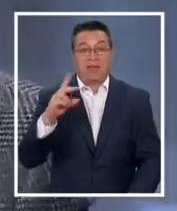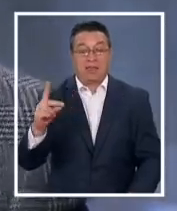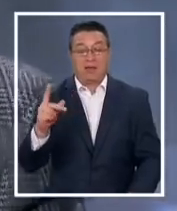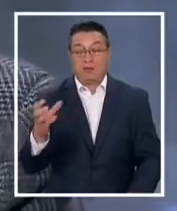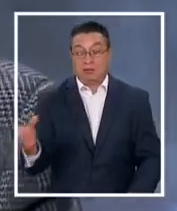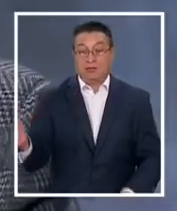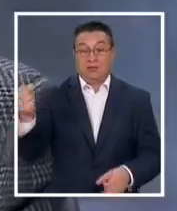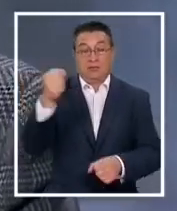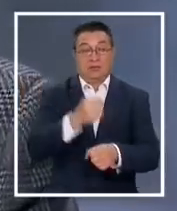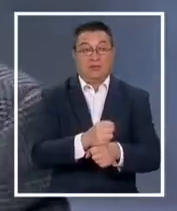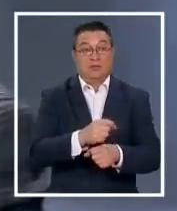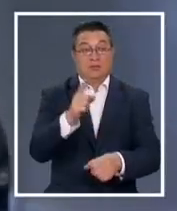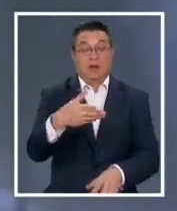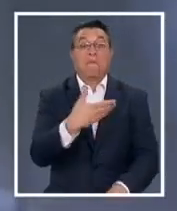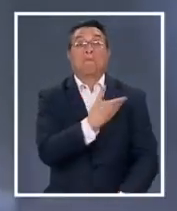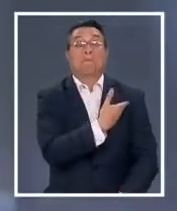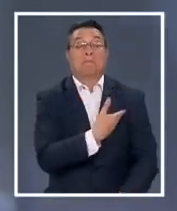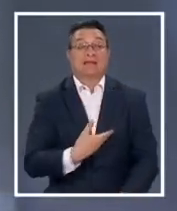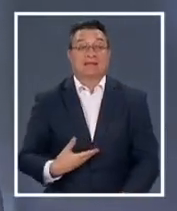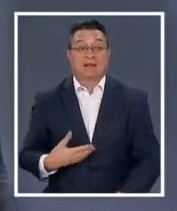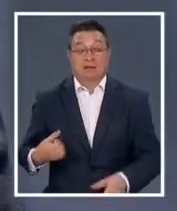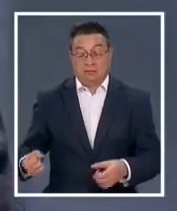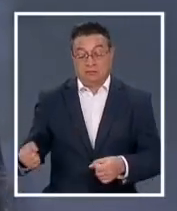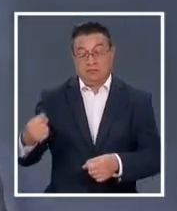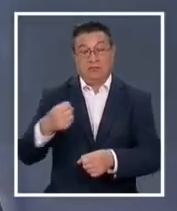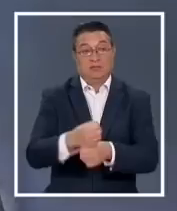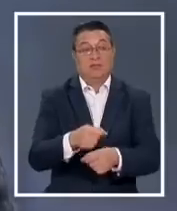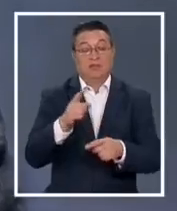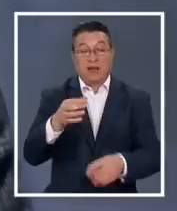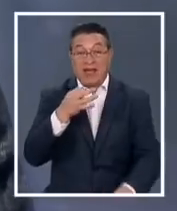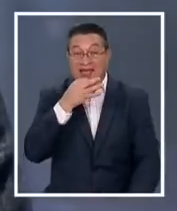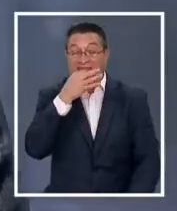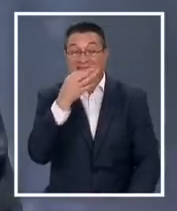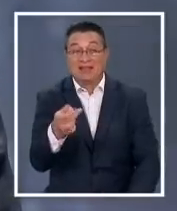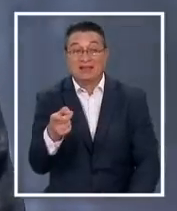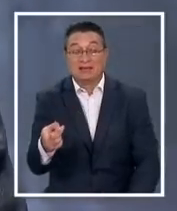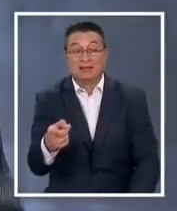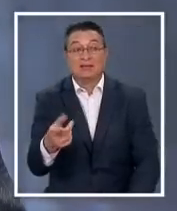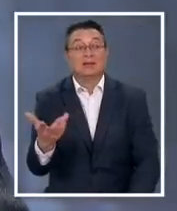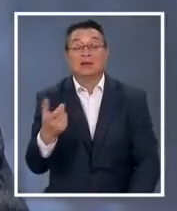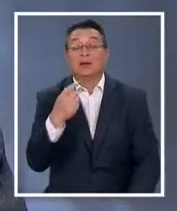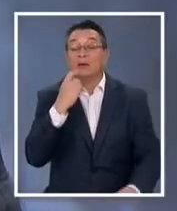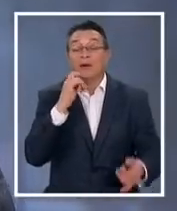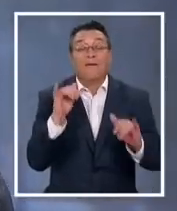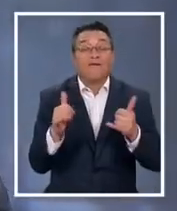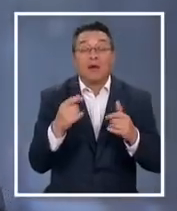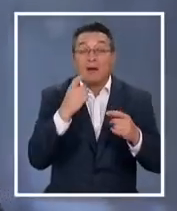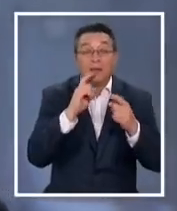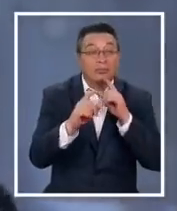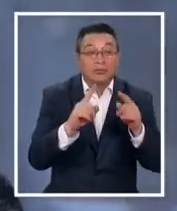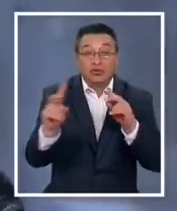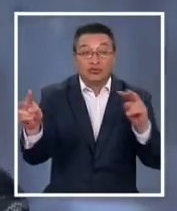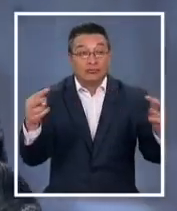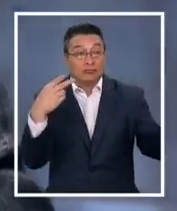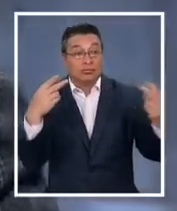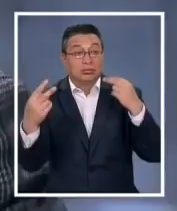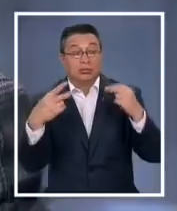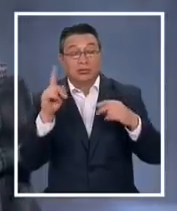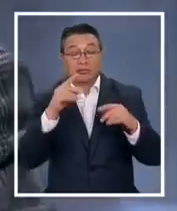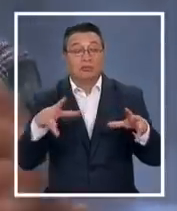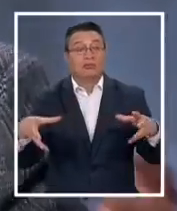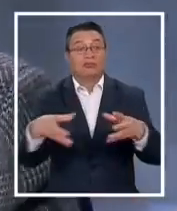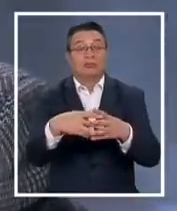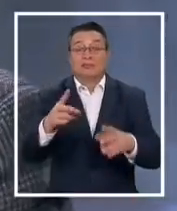a un compadre como presidente, y dicen que al final la parodia es que para la gente que lo está viendo eso es una manga